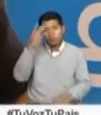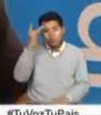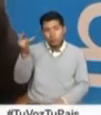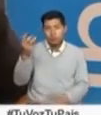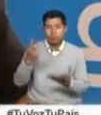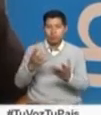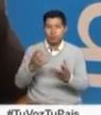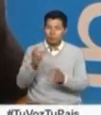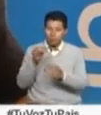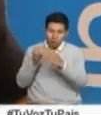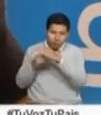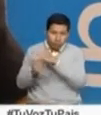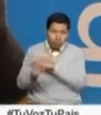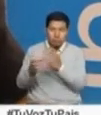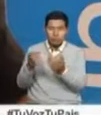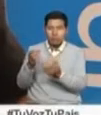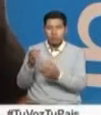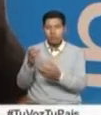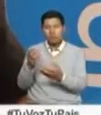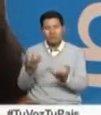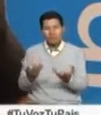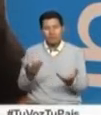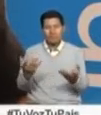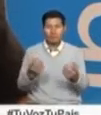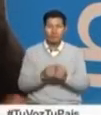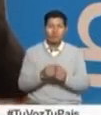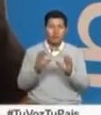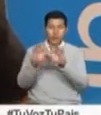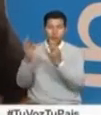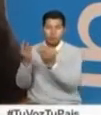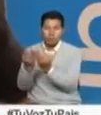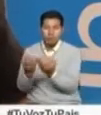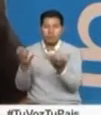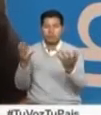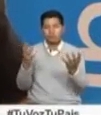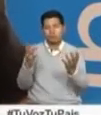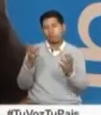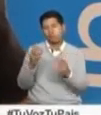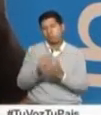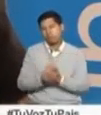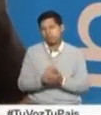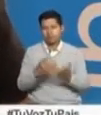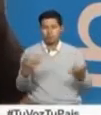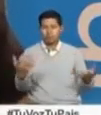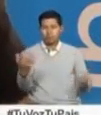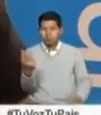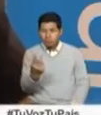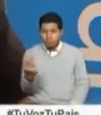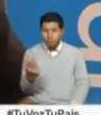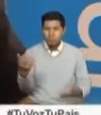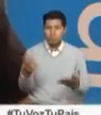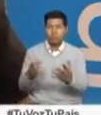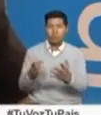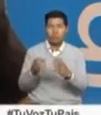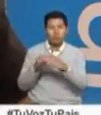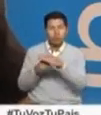es cometido por personas que el niño sí tiene un vínculo afectivo, sentimental, y esto no es tan